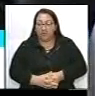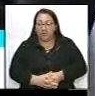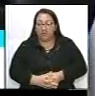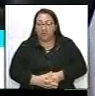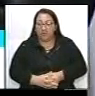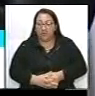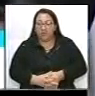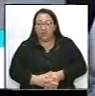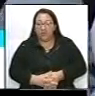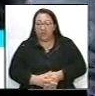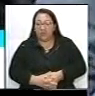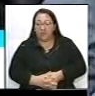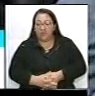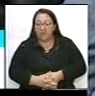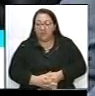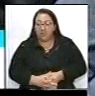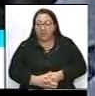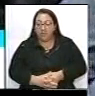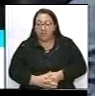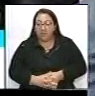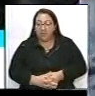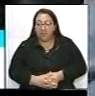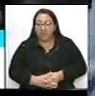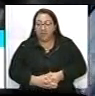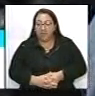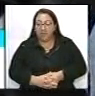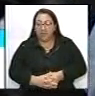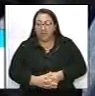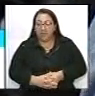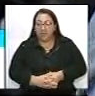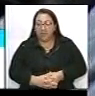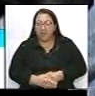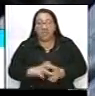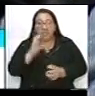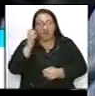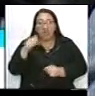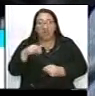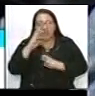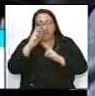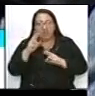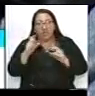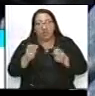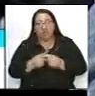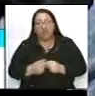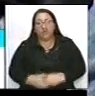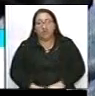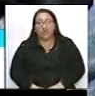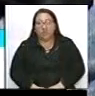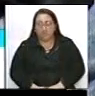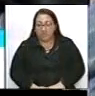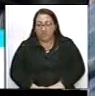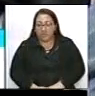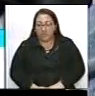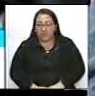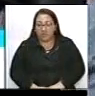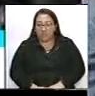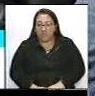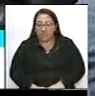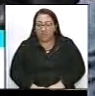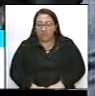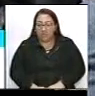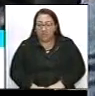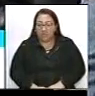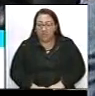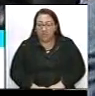aquí tenemos que tener un poco de respeto, por lo menos, a esta comisión, ¿no? Y no